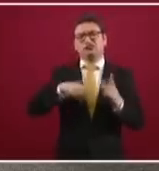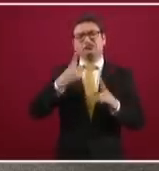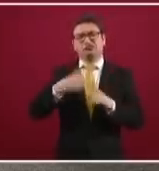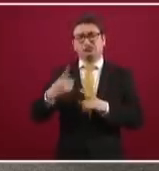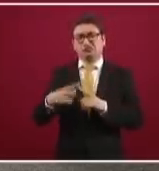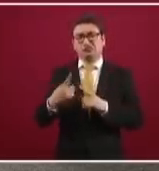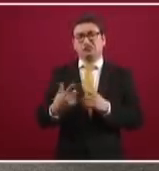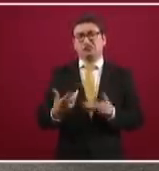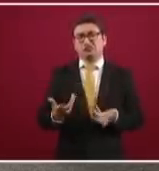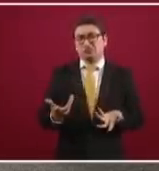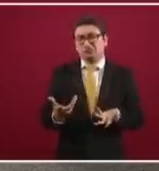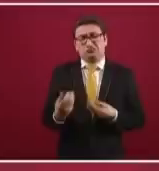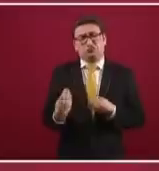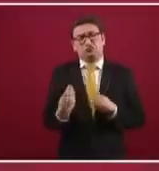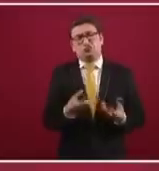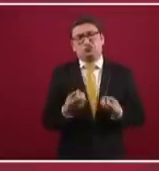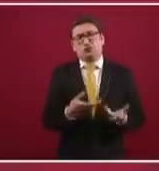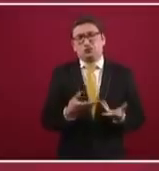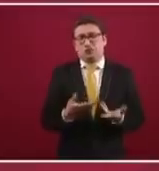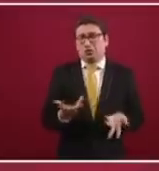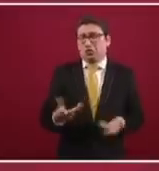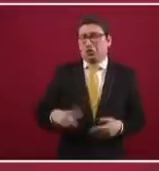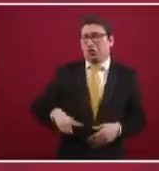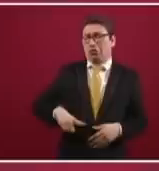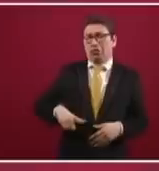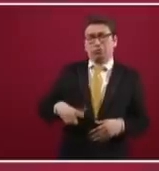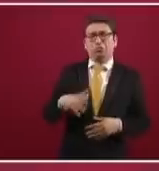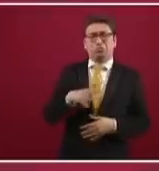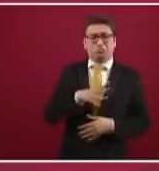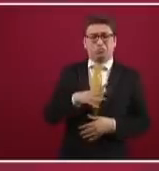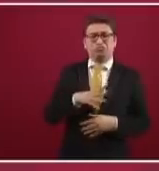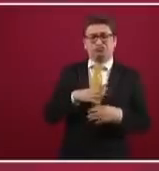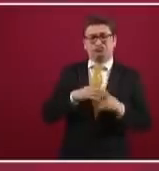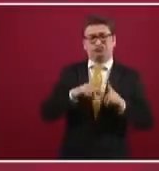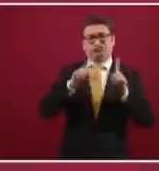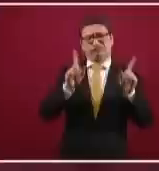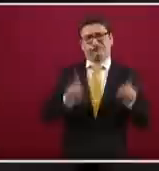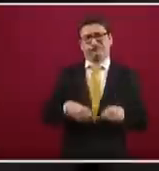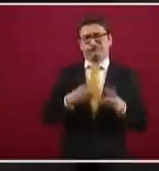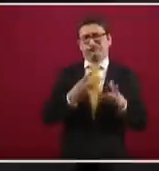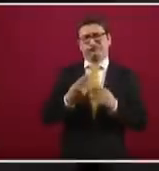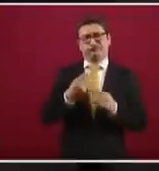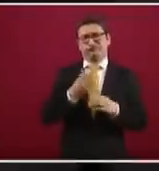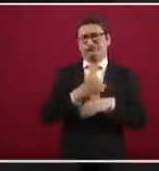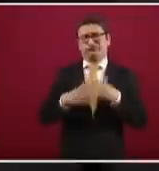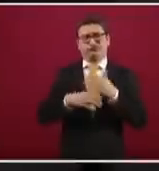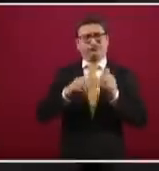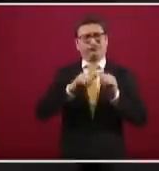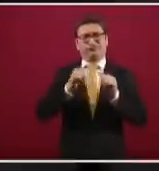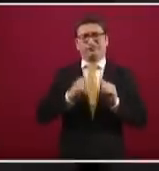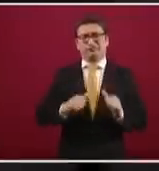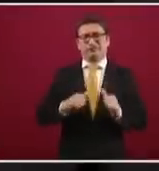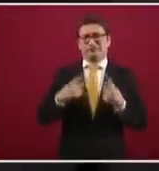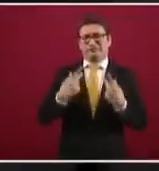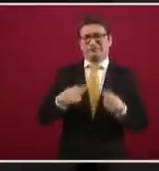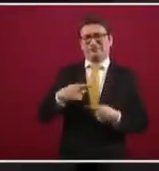pues mucha obra de arte de pintores